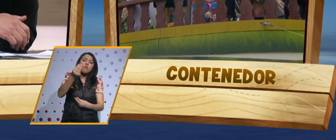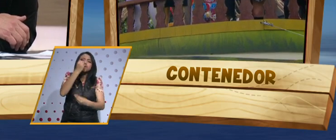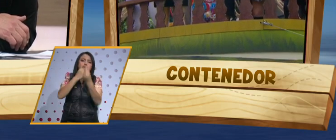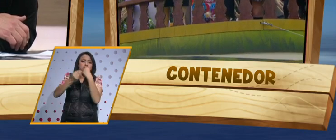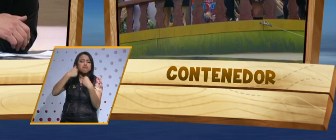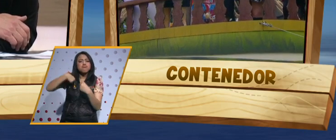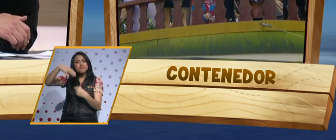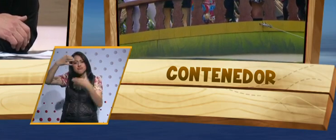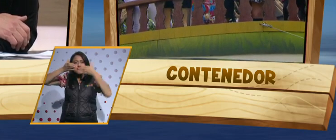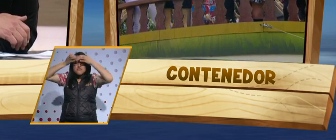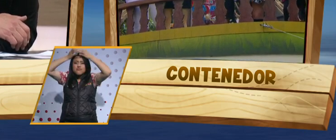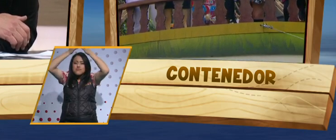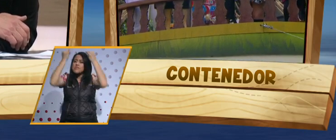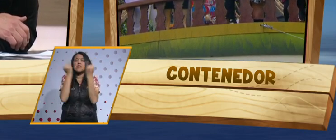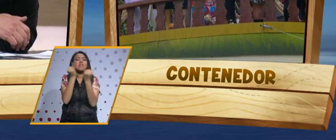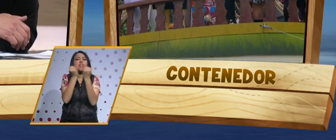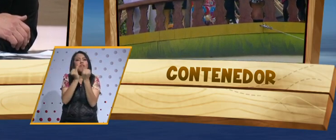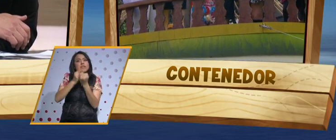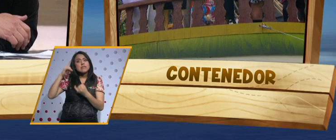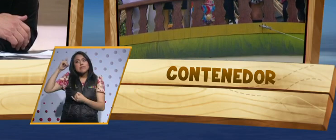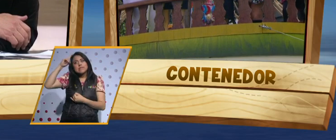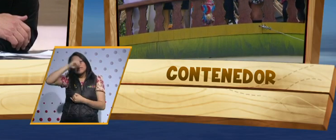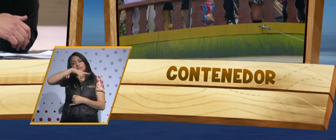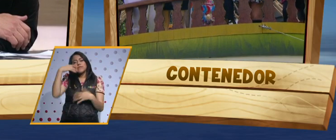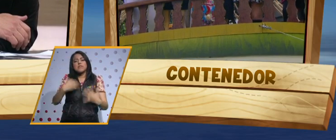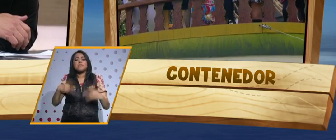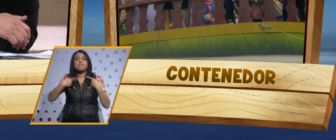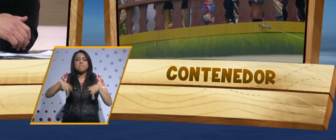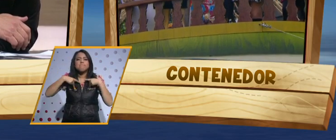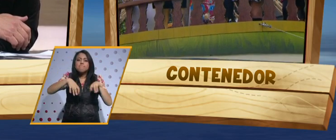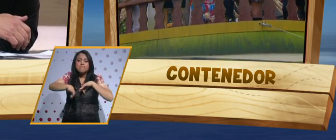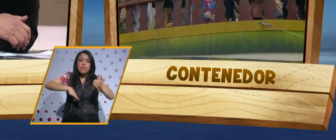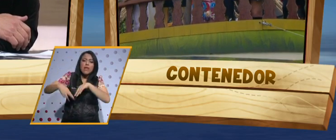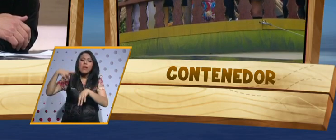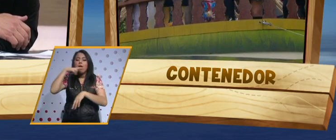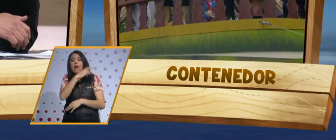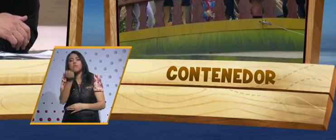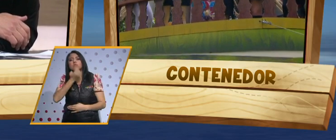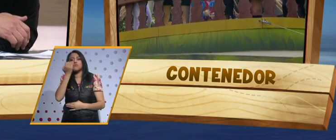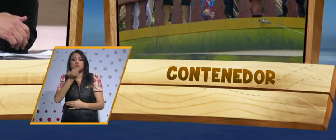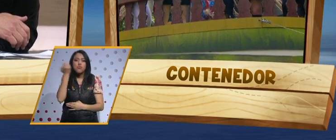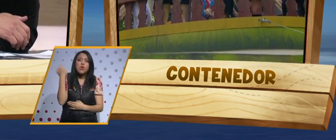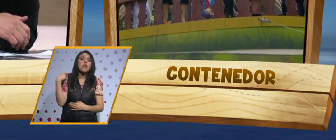traga, la gente se vaya a trabajar, la gente se vaya a la escuela.